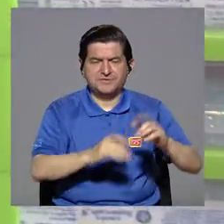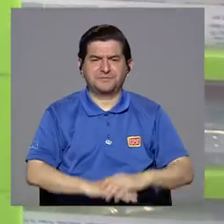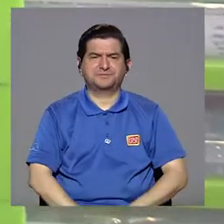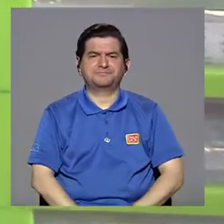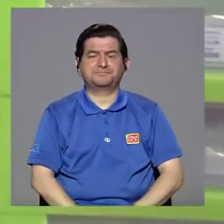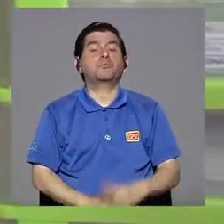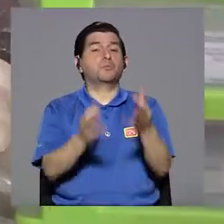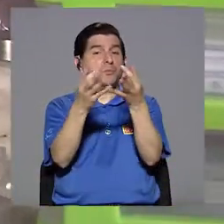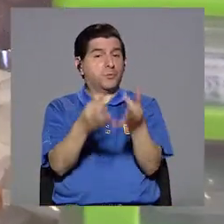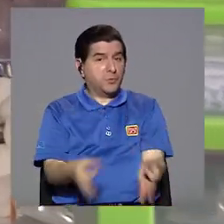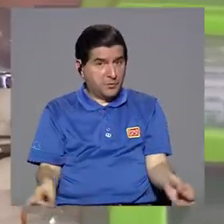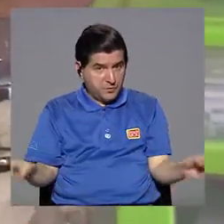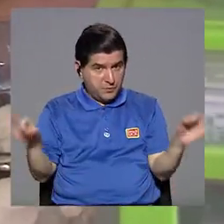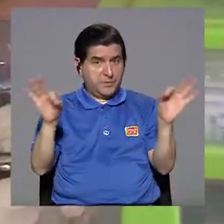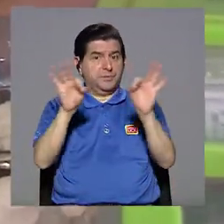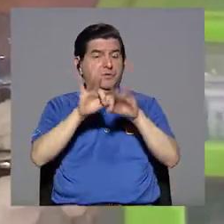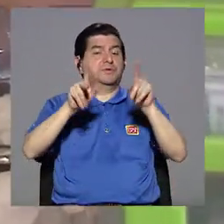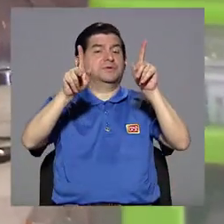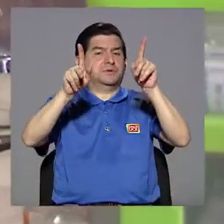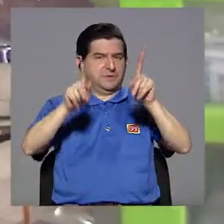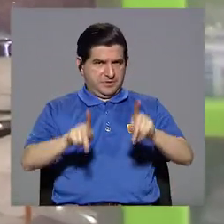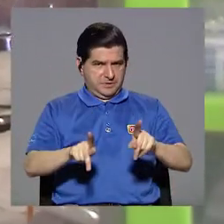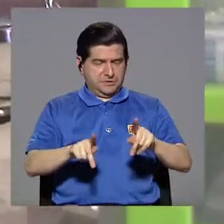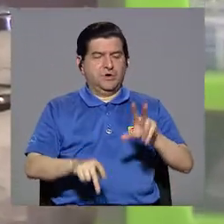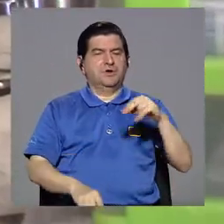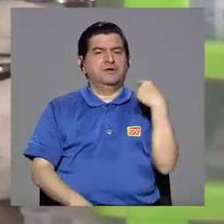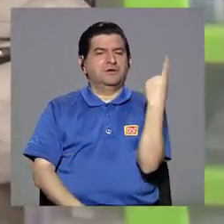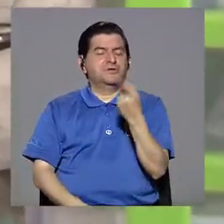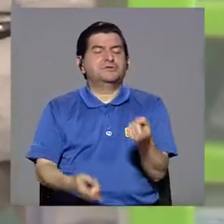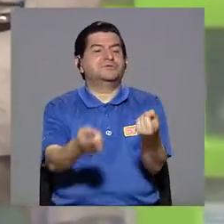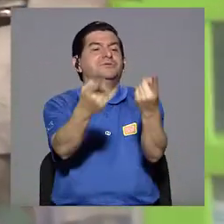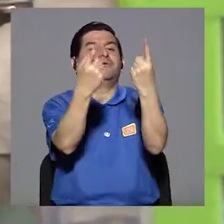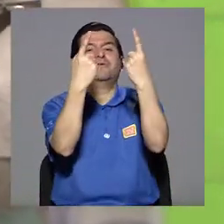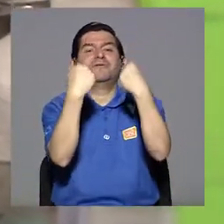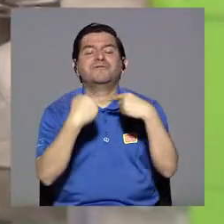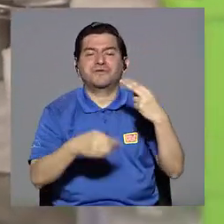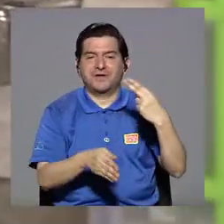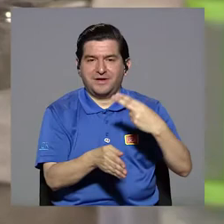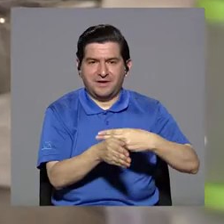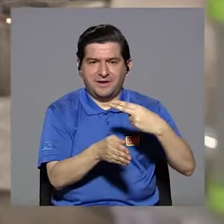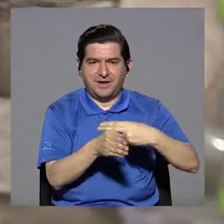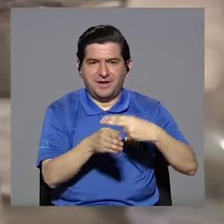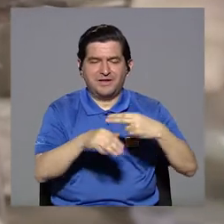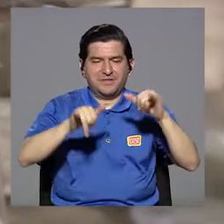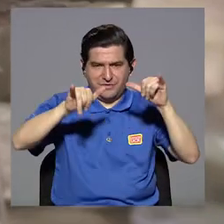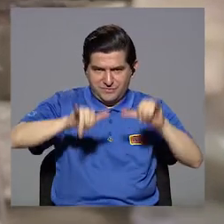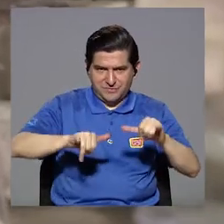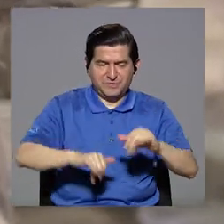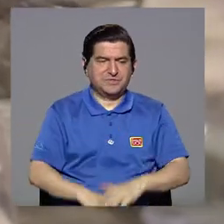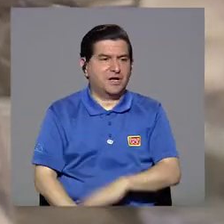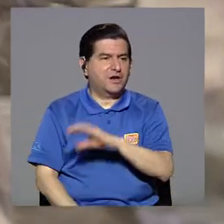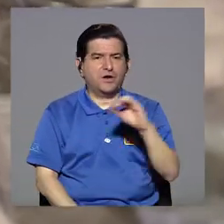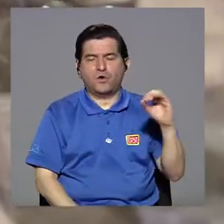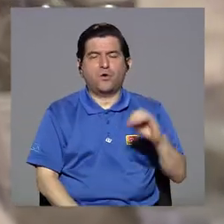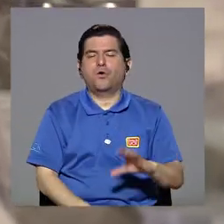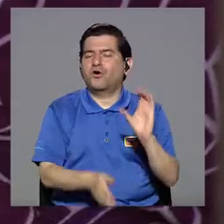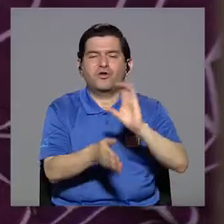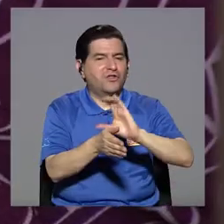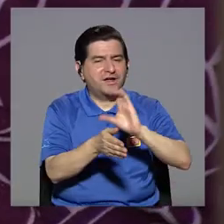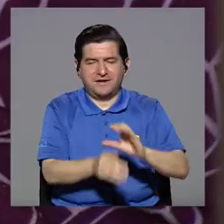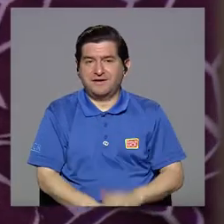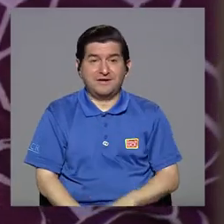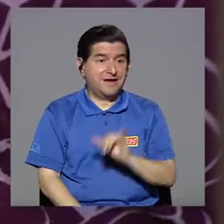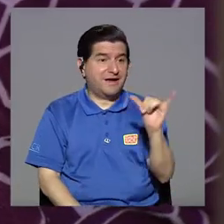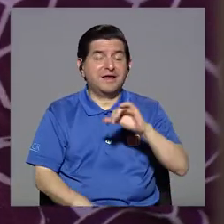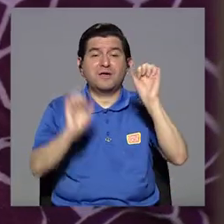inicia que es importante que el paciente no solamente viene de hospitalización no solamente viene de